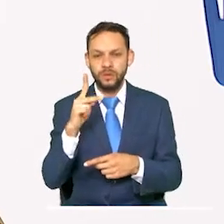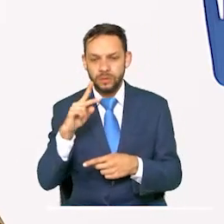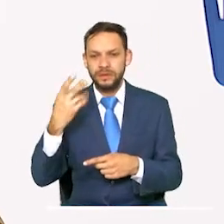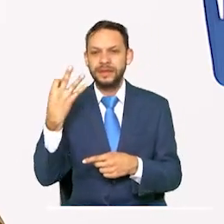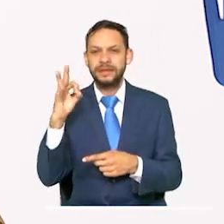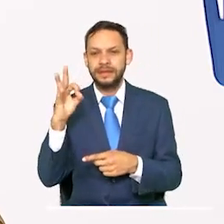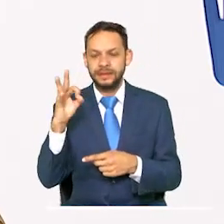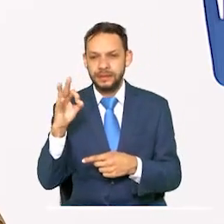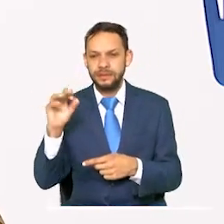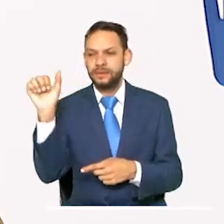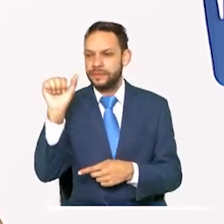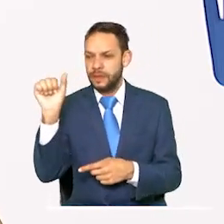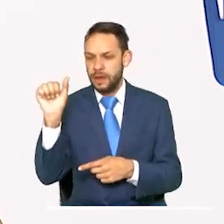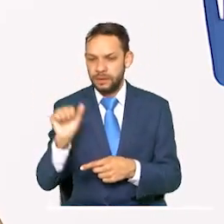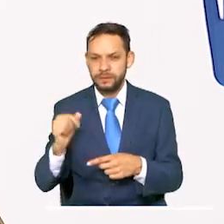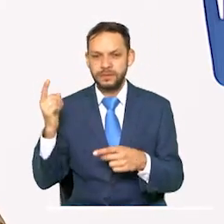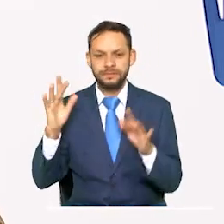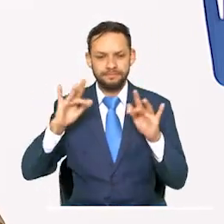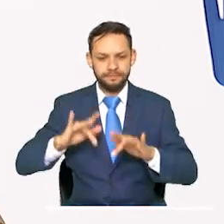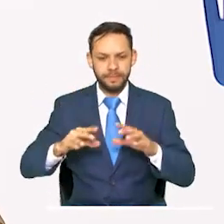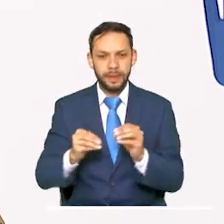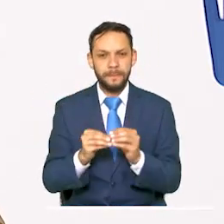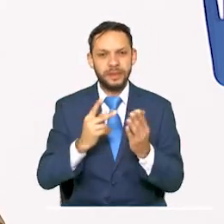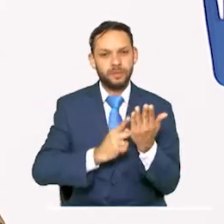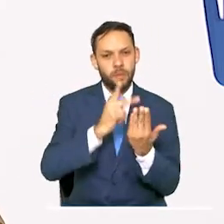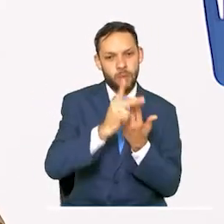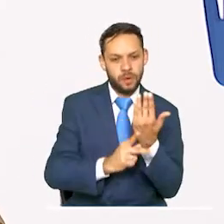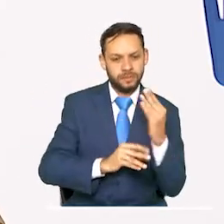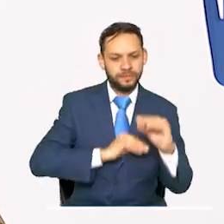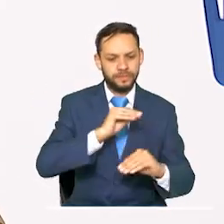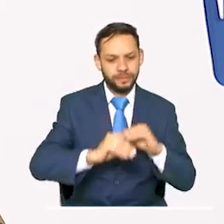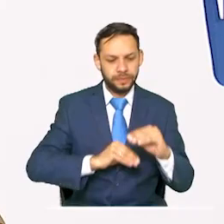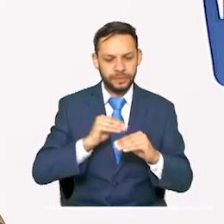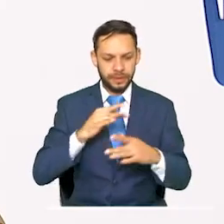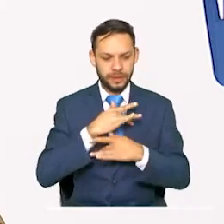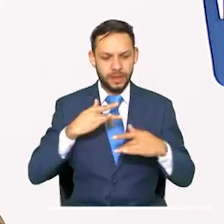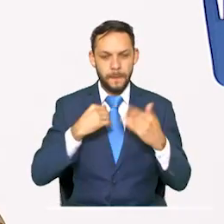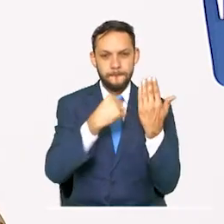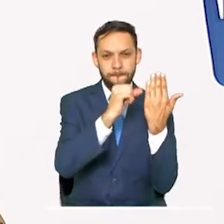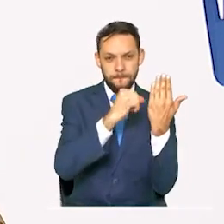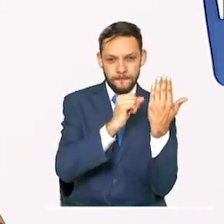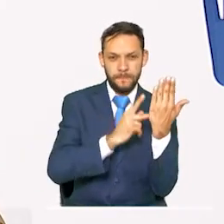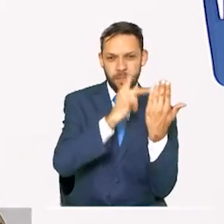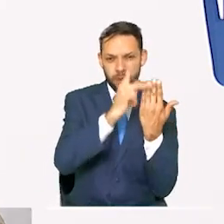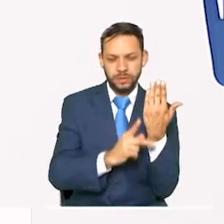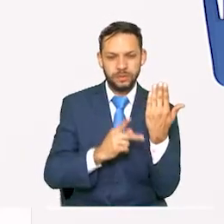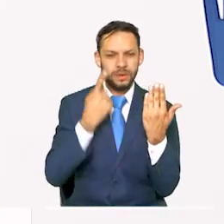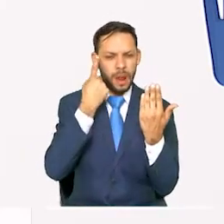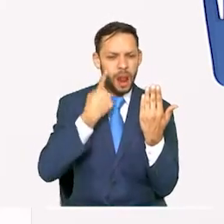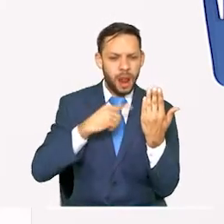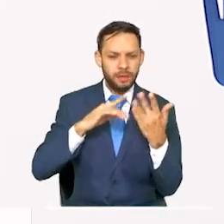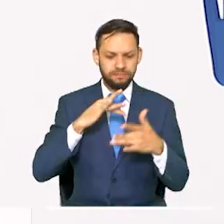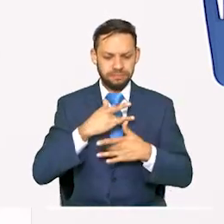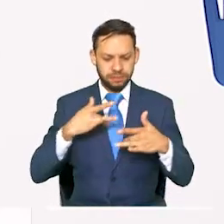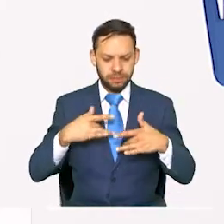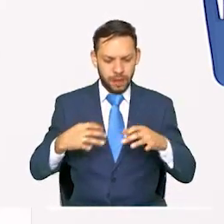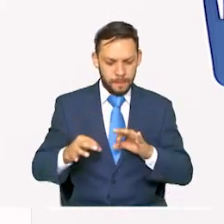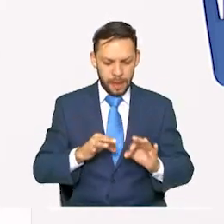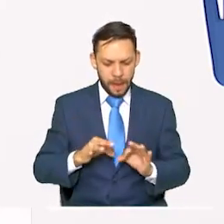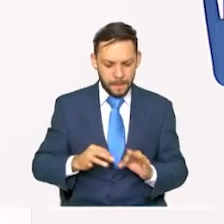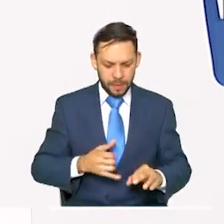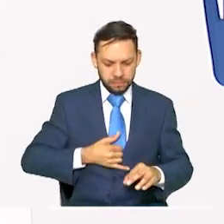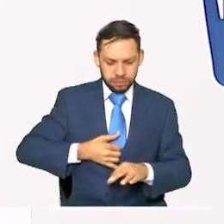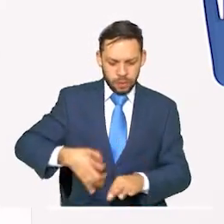Alma. Y los proyectos de los 7 días del Día para tu Salud y Día para de limpieza de colon con recambio de flora